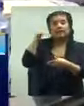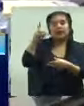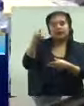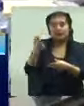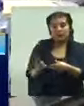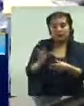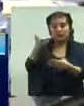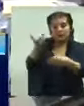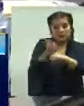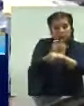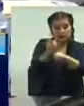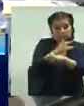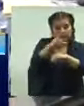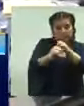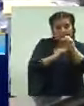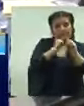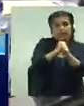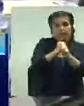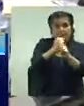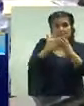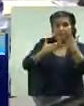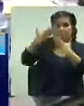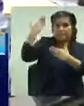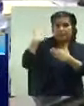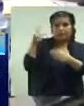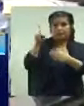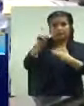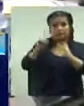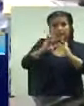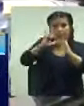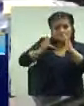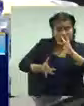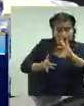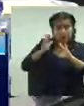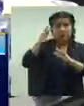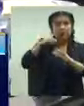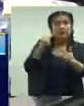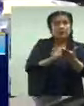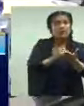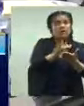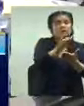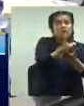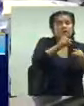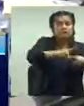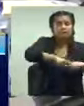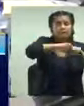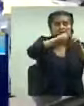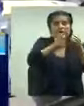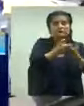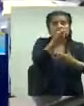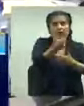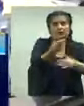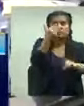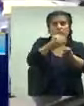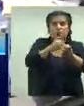año pasado. No debería generar un desfase presupuestario este año, porque es devengado no pagado. Lo que podría generar es un problema de caja, pero caja tiene el